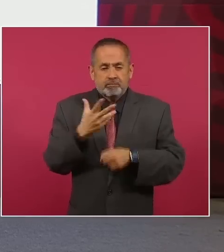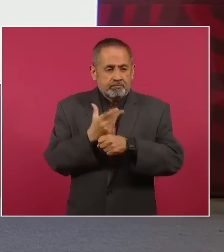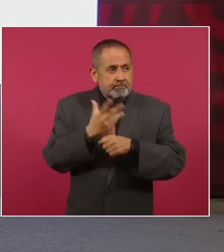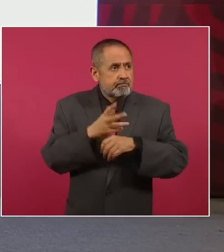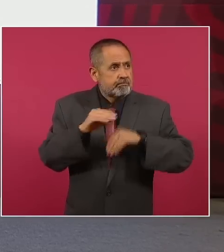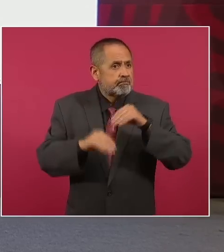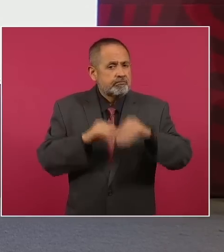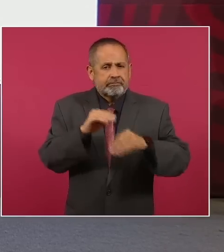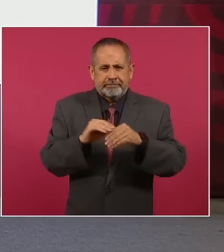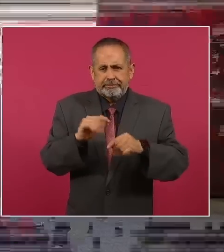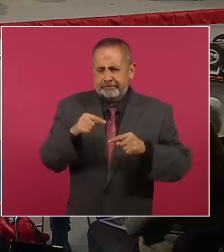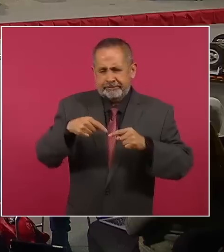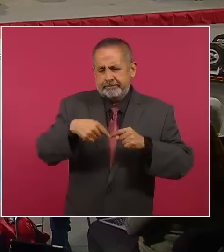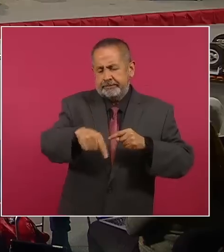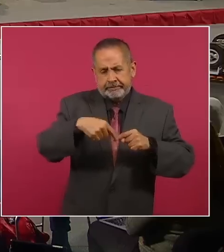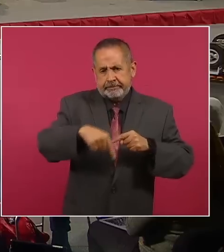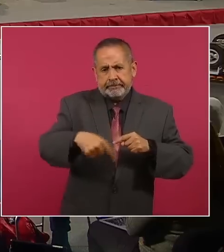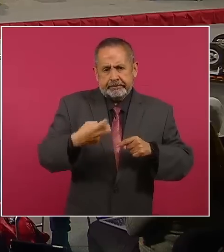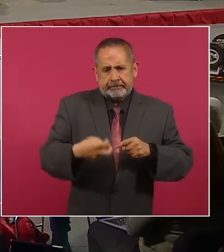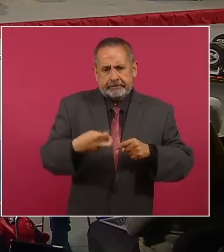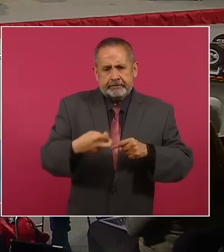en los últimos meses de